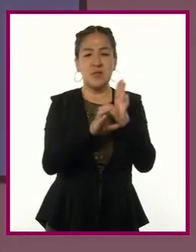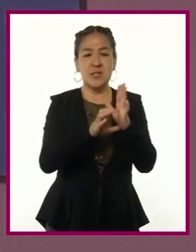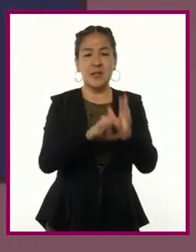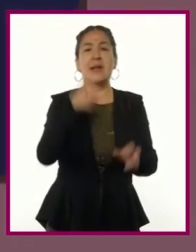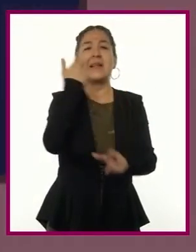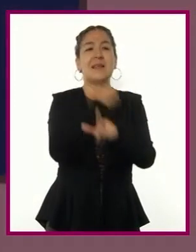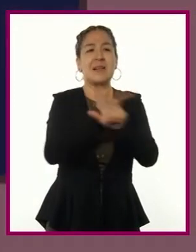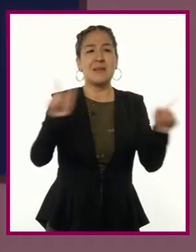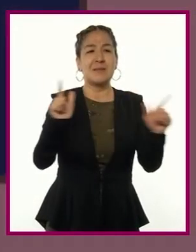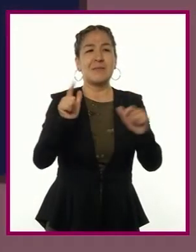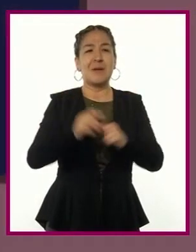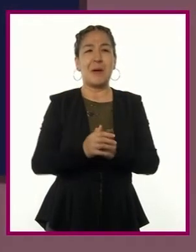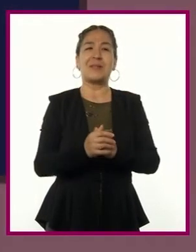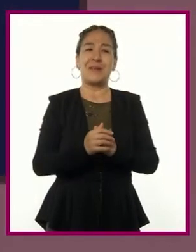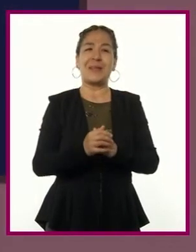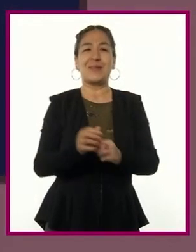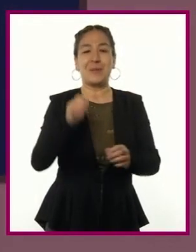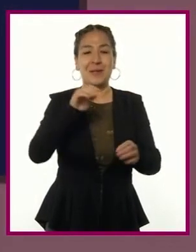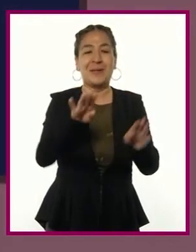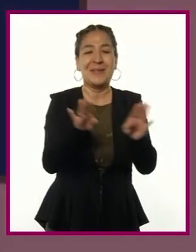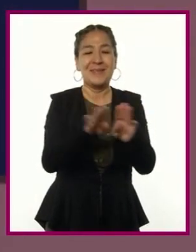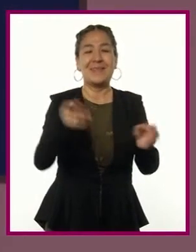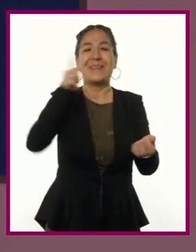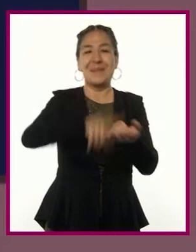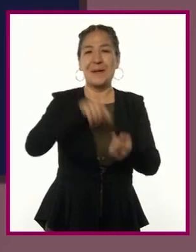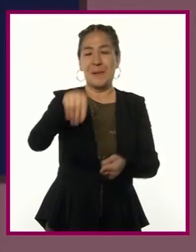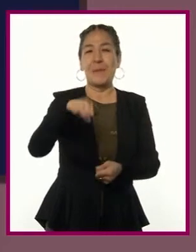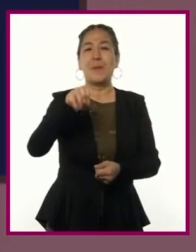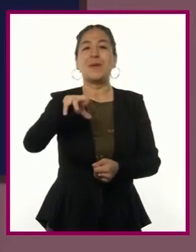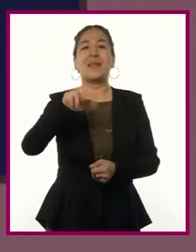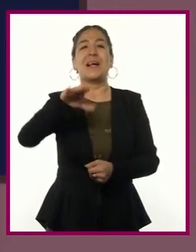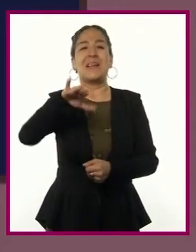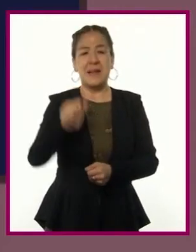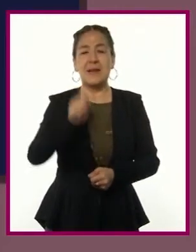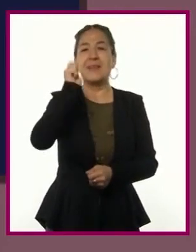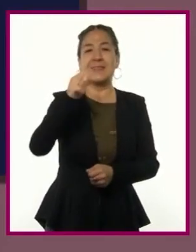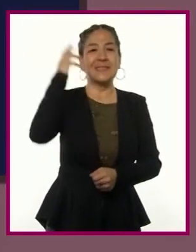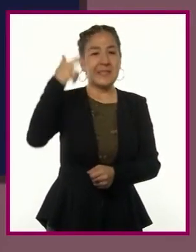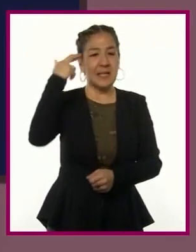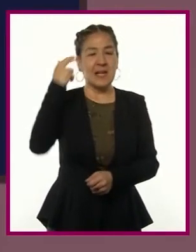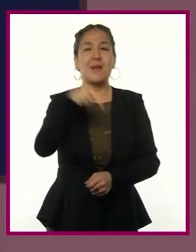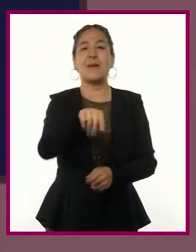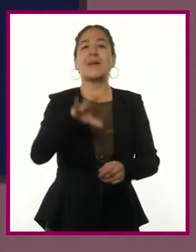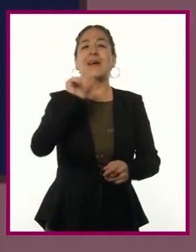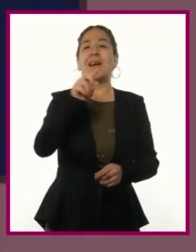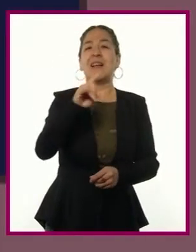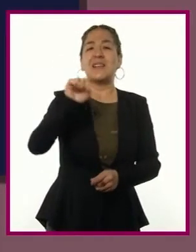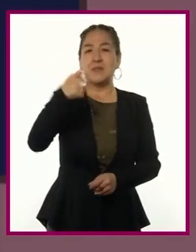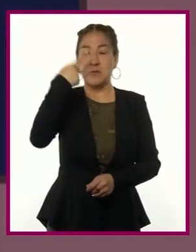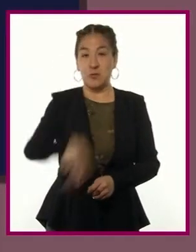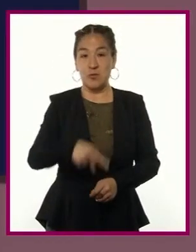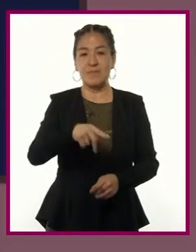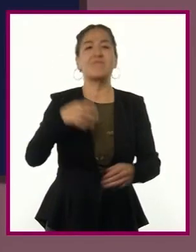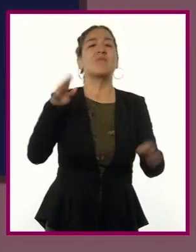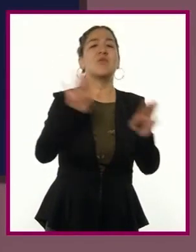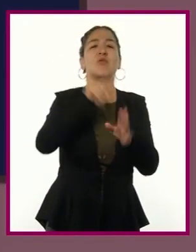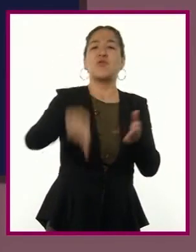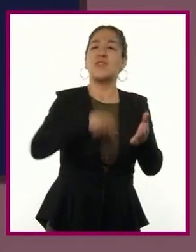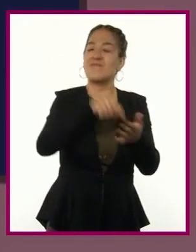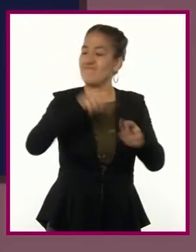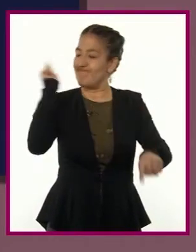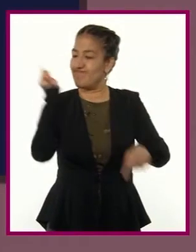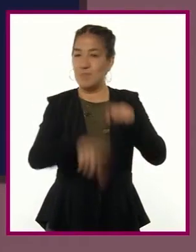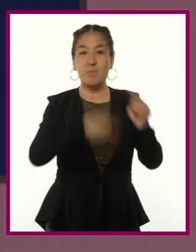disolvía las instituciones monárquicas. Tras conocerse el decreto de las Cortes de Cádiz, la Inquisición quedó abolida en América